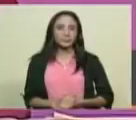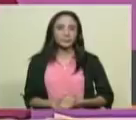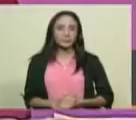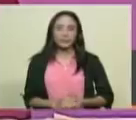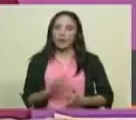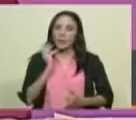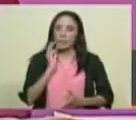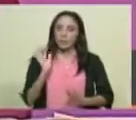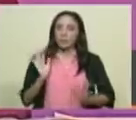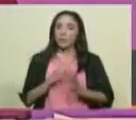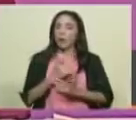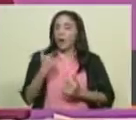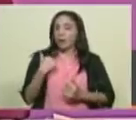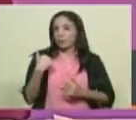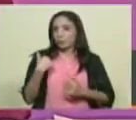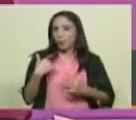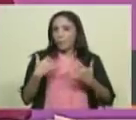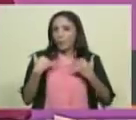complaciente y complacido,